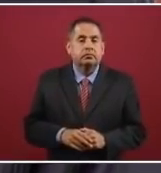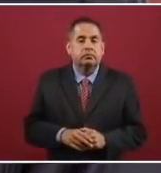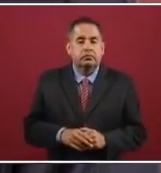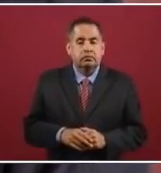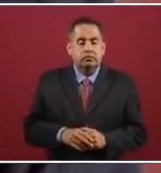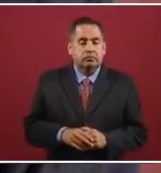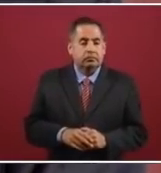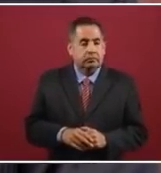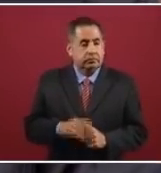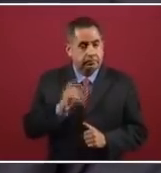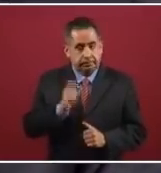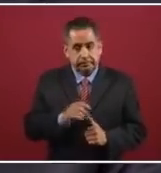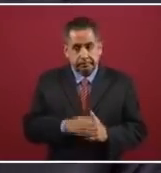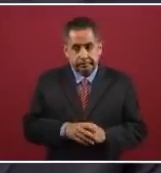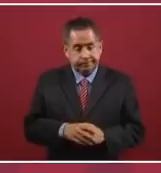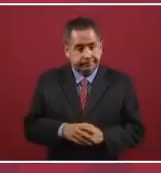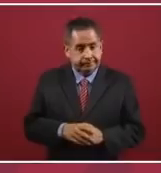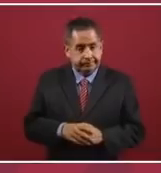siembra